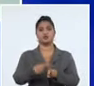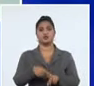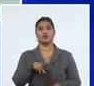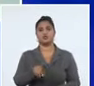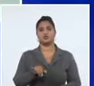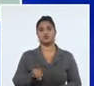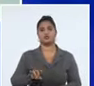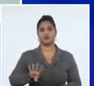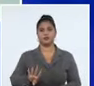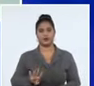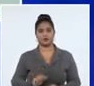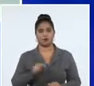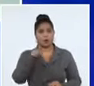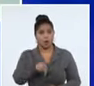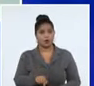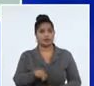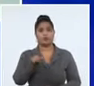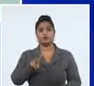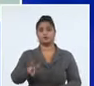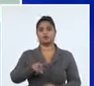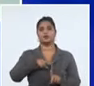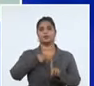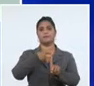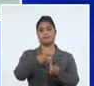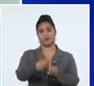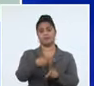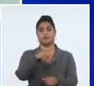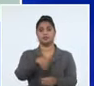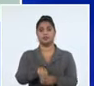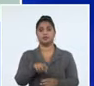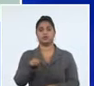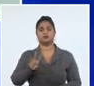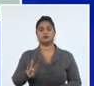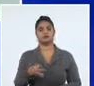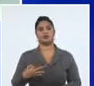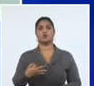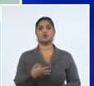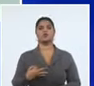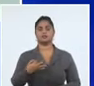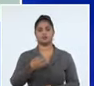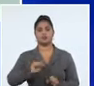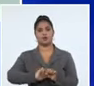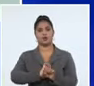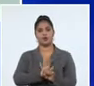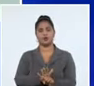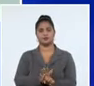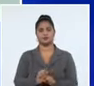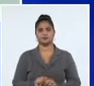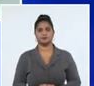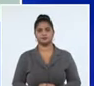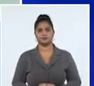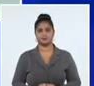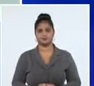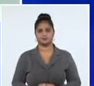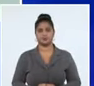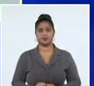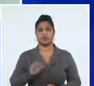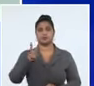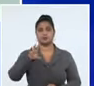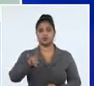más que los que reportaba el día anterior en 13 de sus 14 municipios. Banes con 39, Holguín